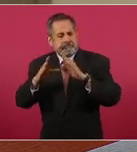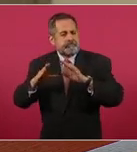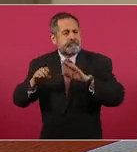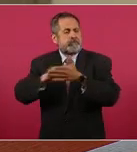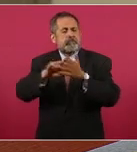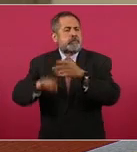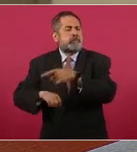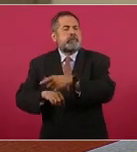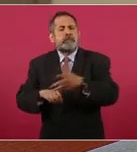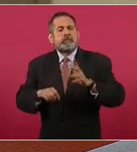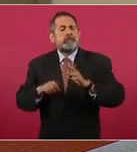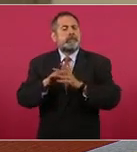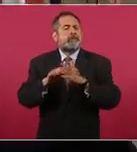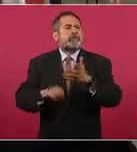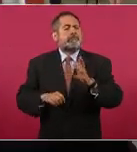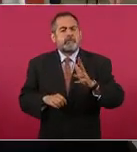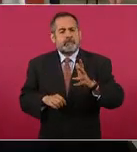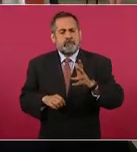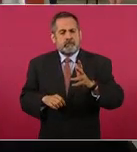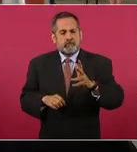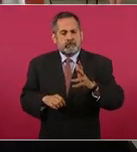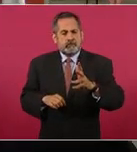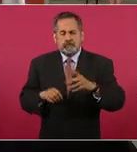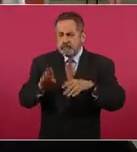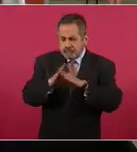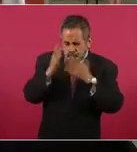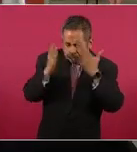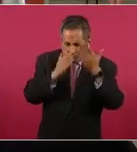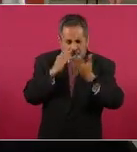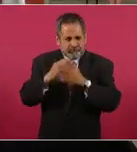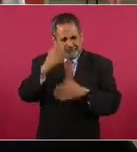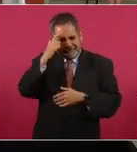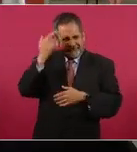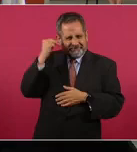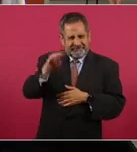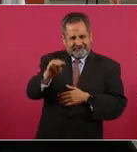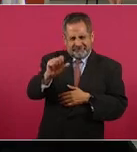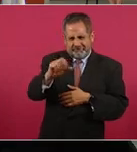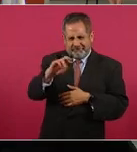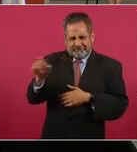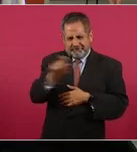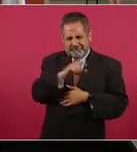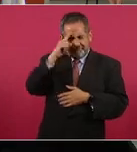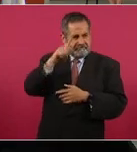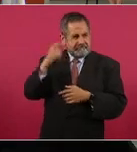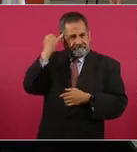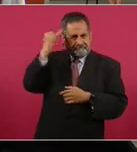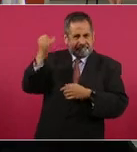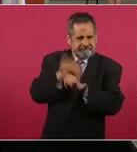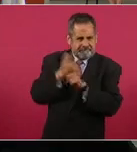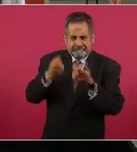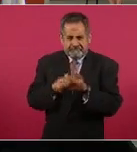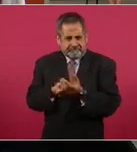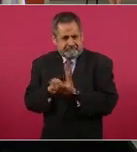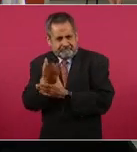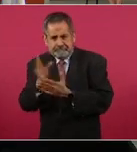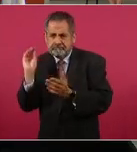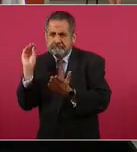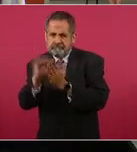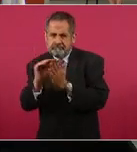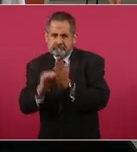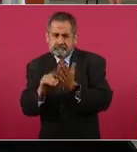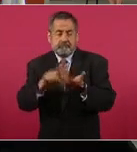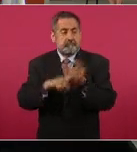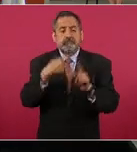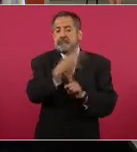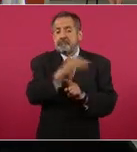ejemplo, el instrumento de análisis marxista de la realidad para la teología de la liberación fue una instrumentalización